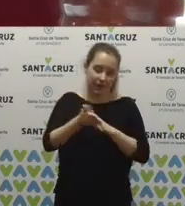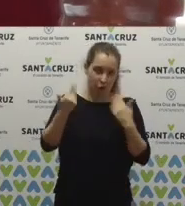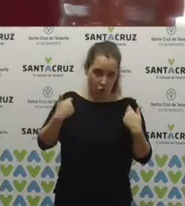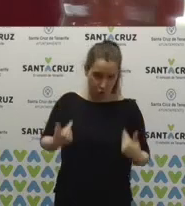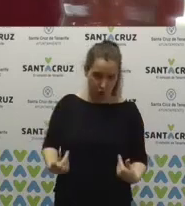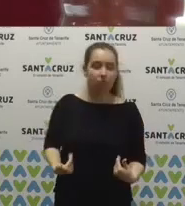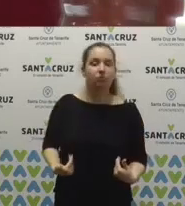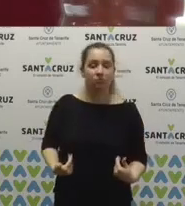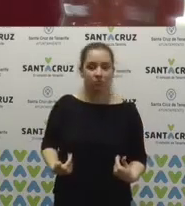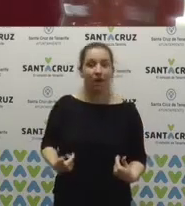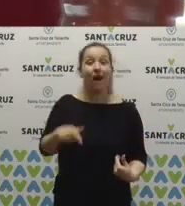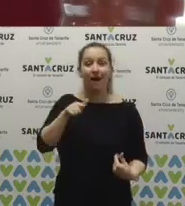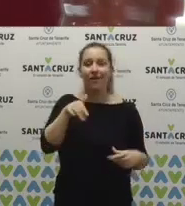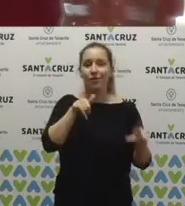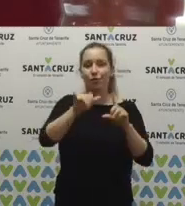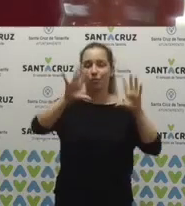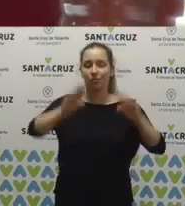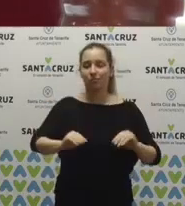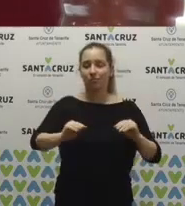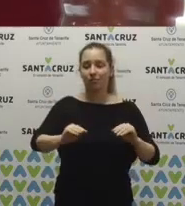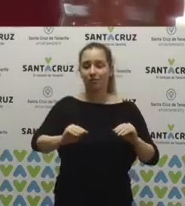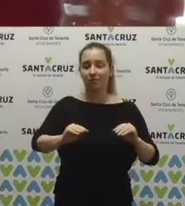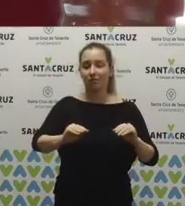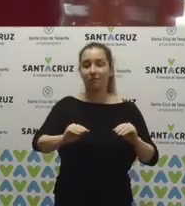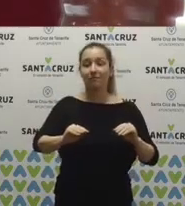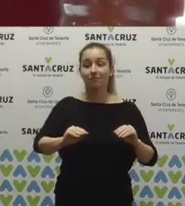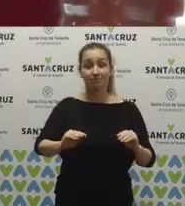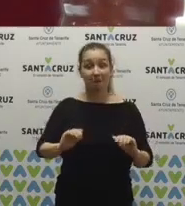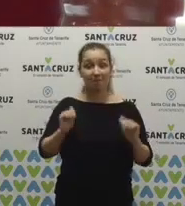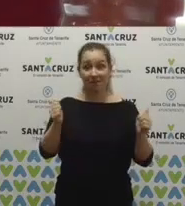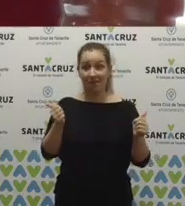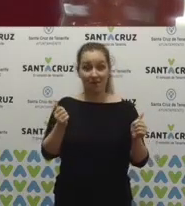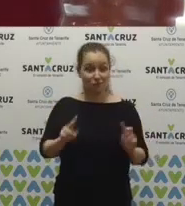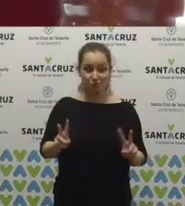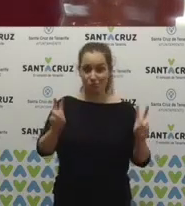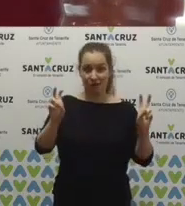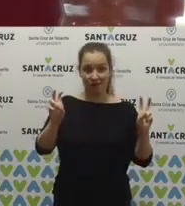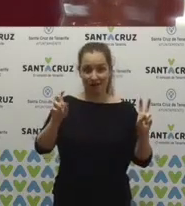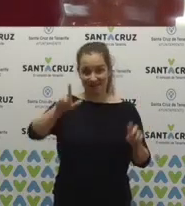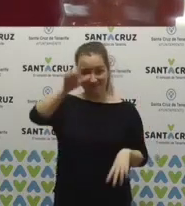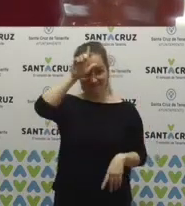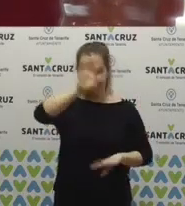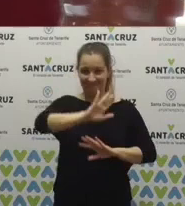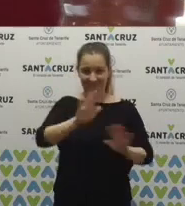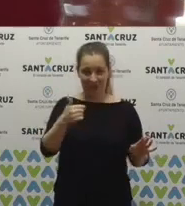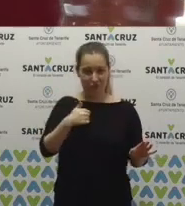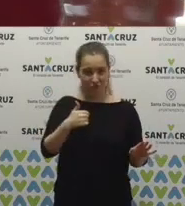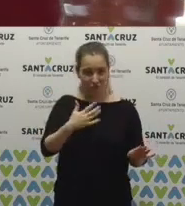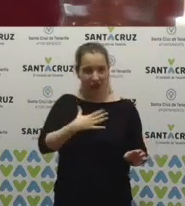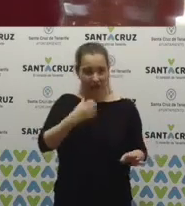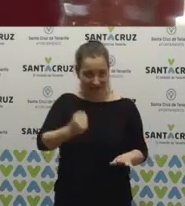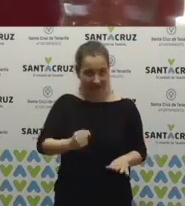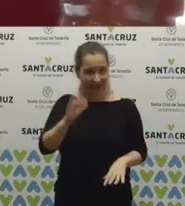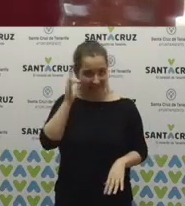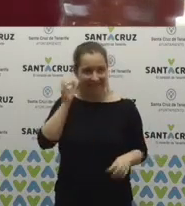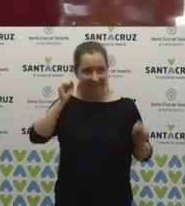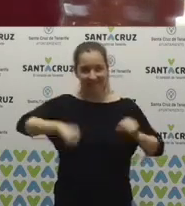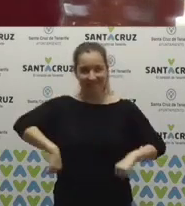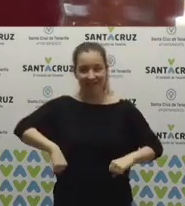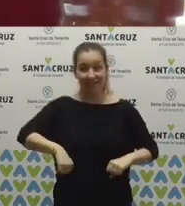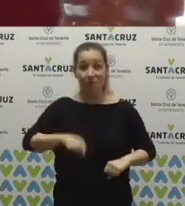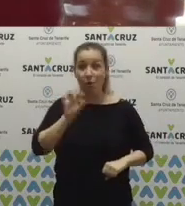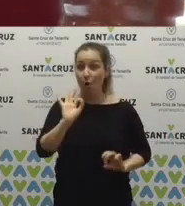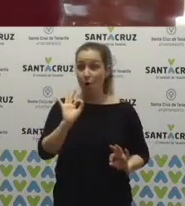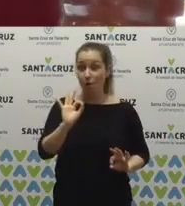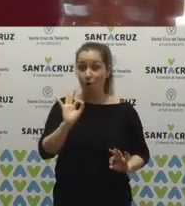fíjese que a mí fue me estrené es verdad usted me podría echar la culpa a mí de que yo era alcaldesa porque también ese día